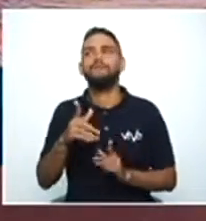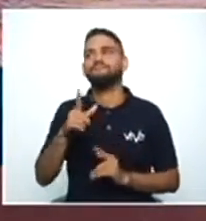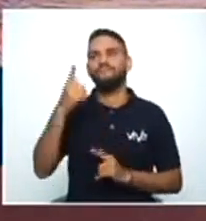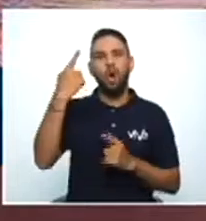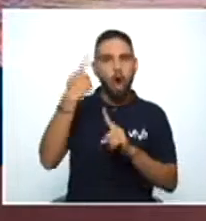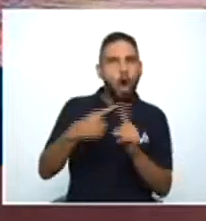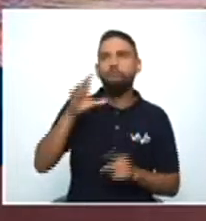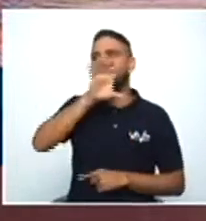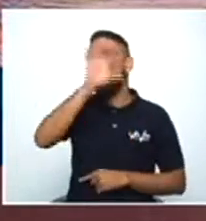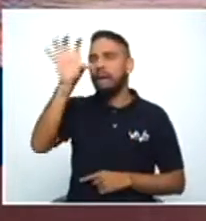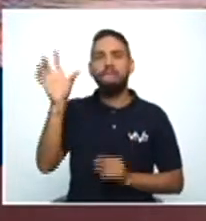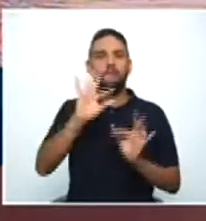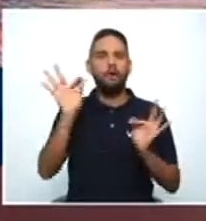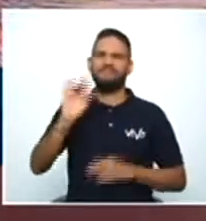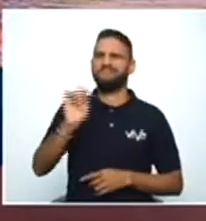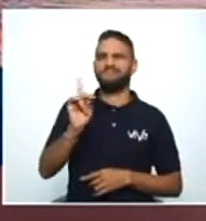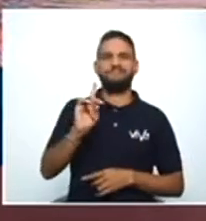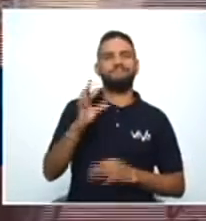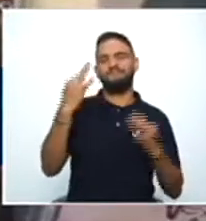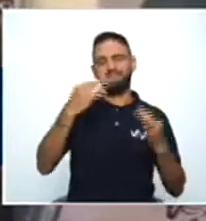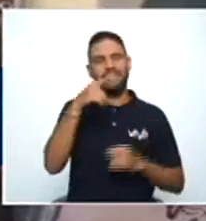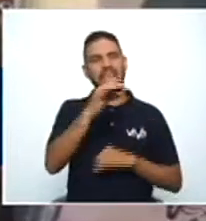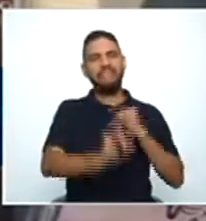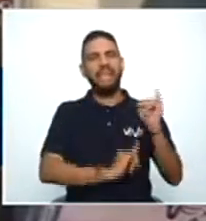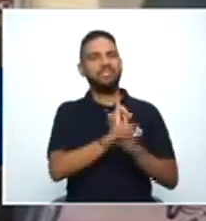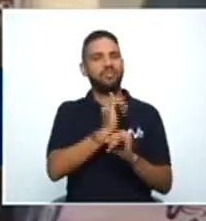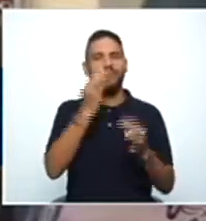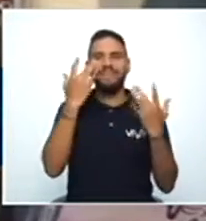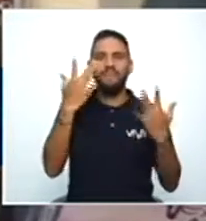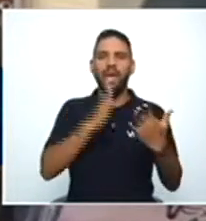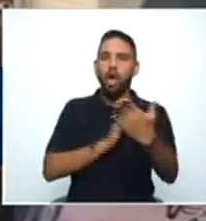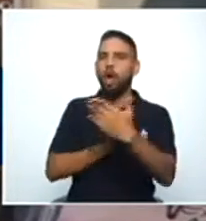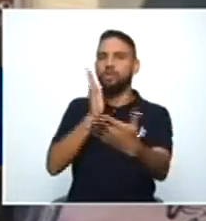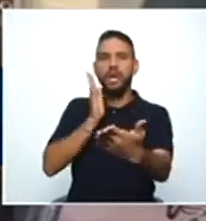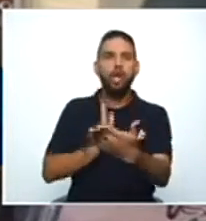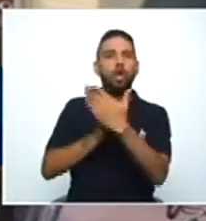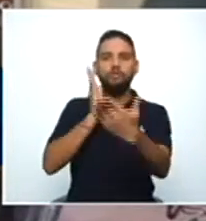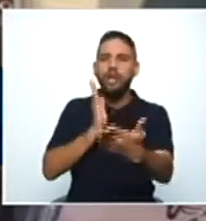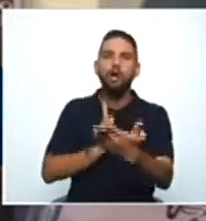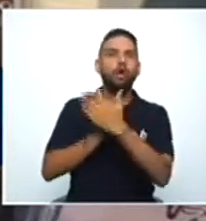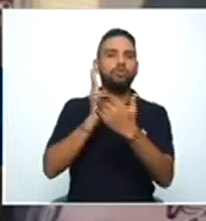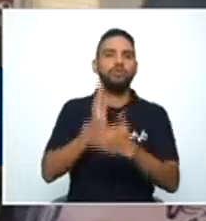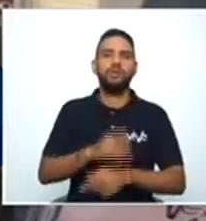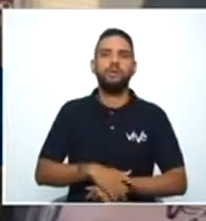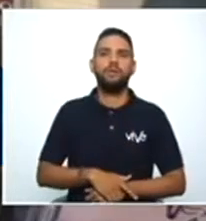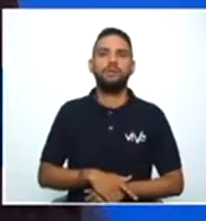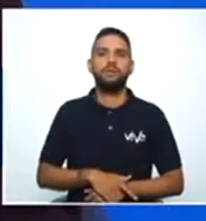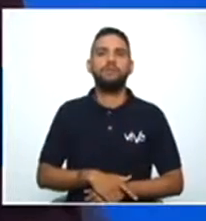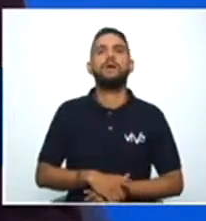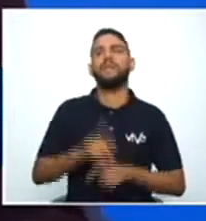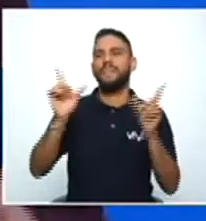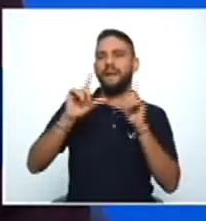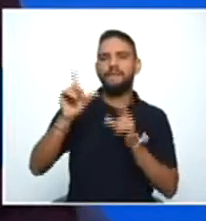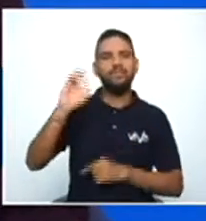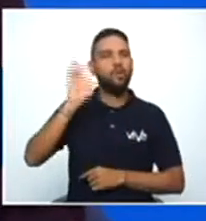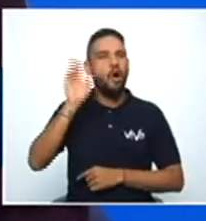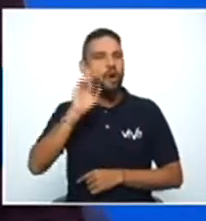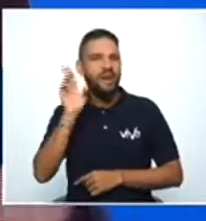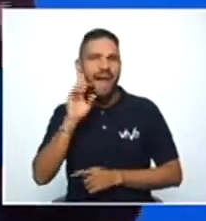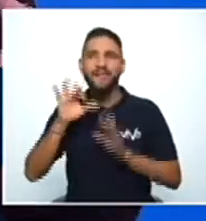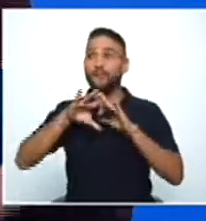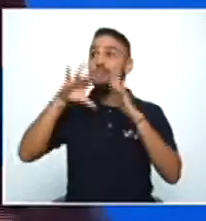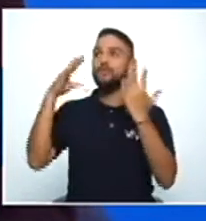cuando ha existido un ataque mediático dónde existido precisamente desde el punto de vista de los medios de comunicación global